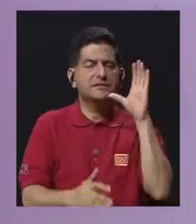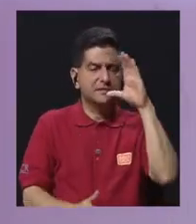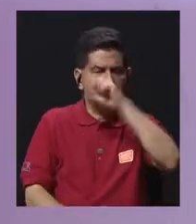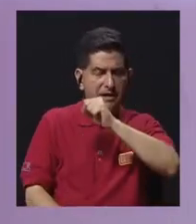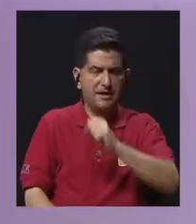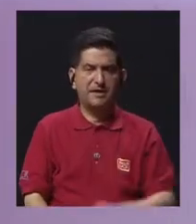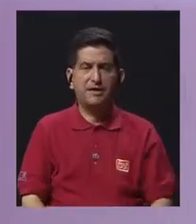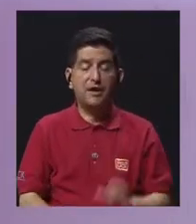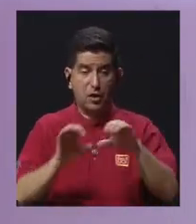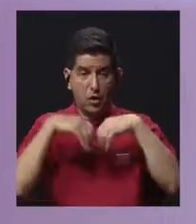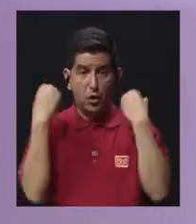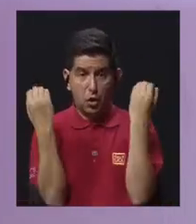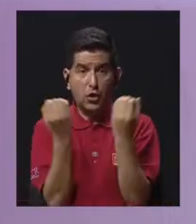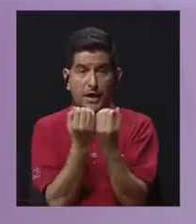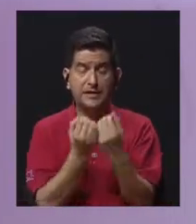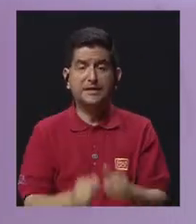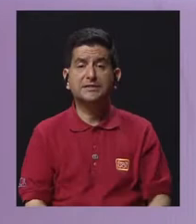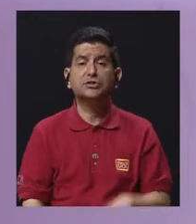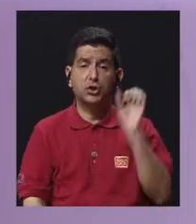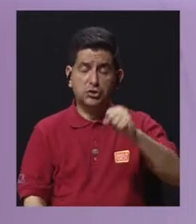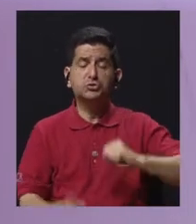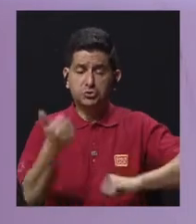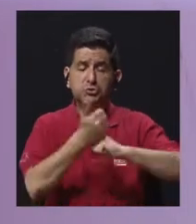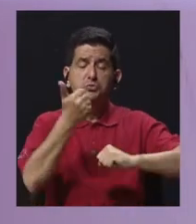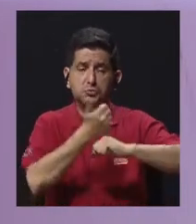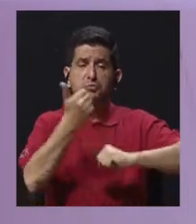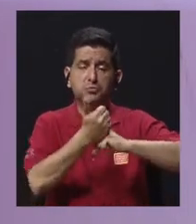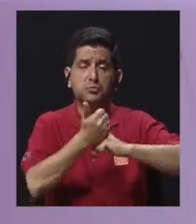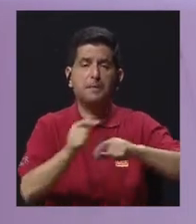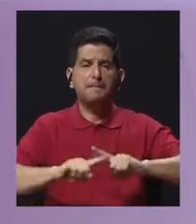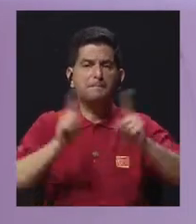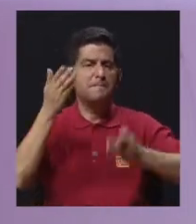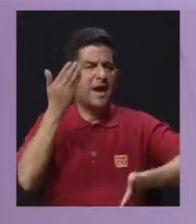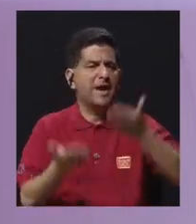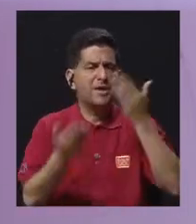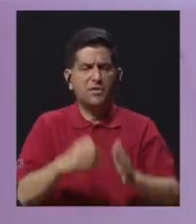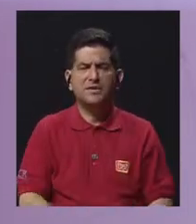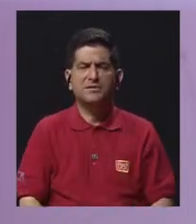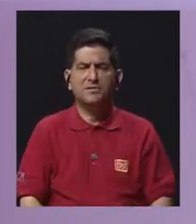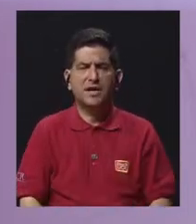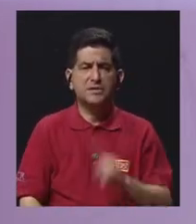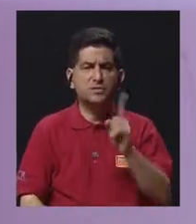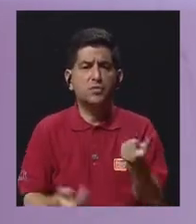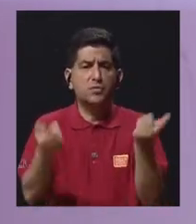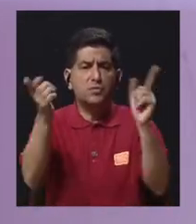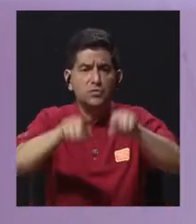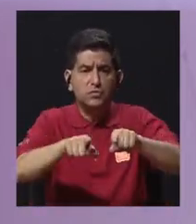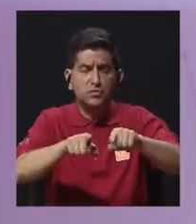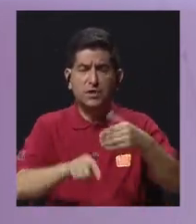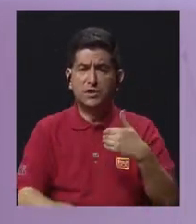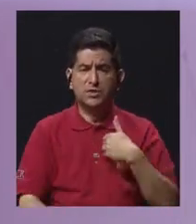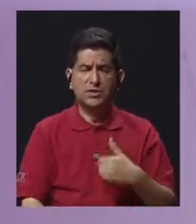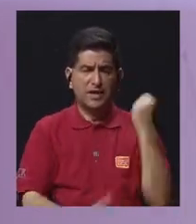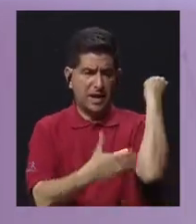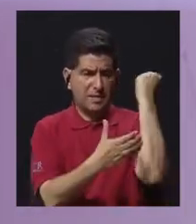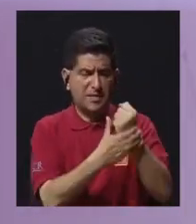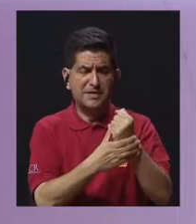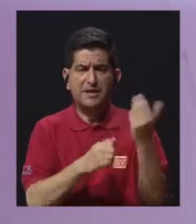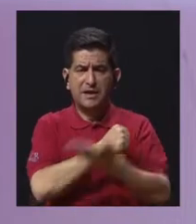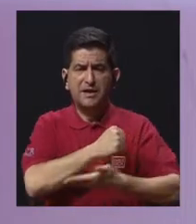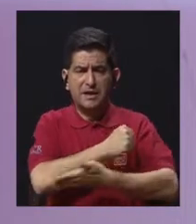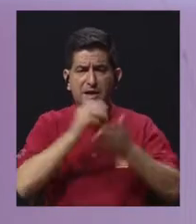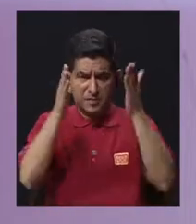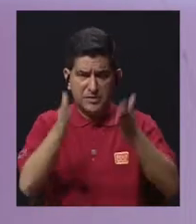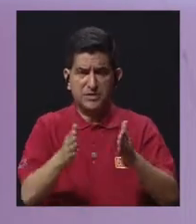eso, entonces comenzamos a ver que habían organizaciones que sí nos apoyaban, pero de repente sucedía un hecho,